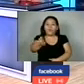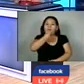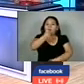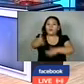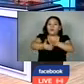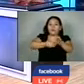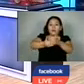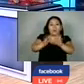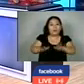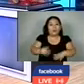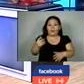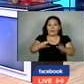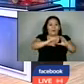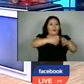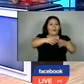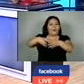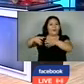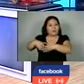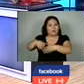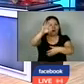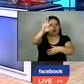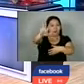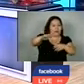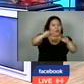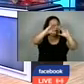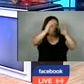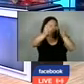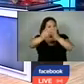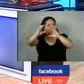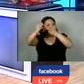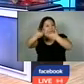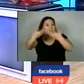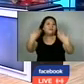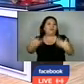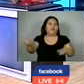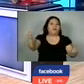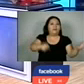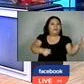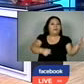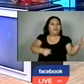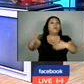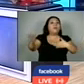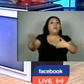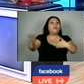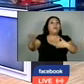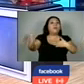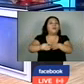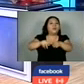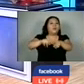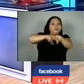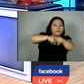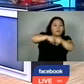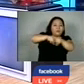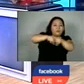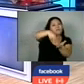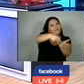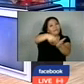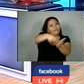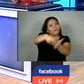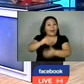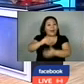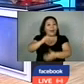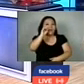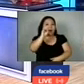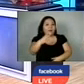surfistas de los cinco continentes ya están en el país para participar en el mundial de surf que va a comenzar justamente mañana, en el que cabe